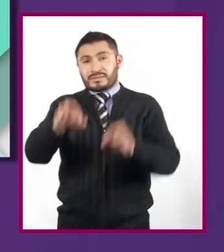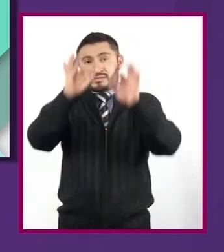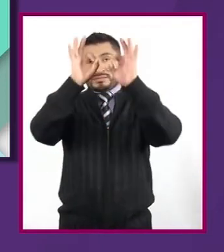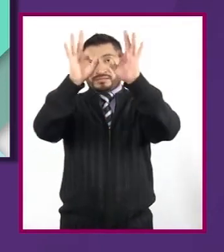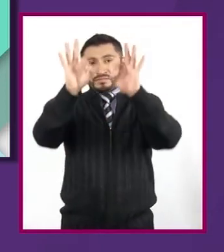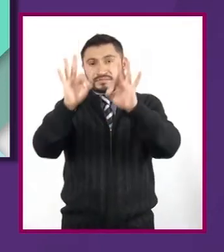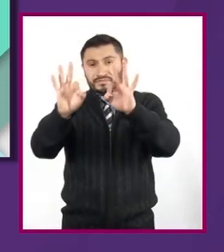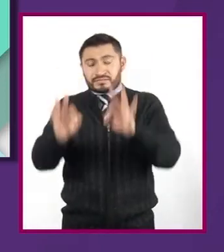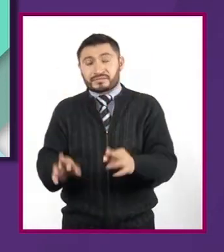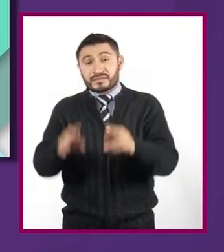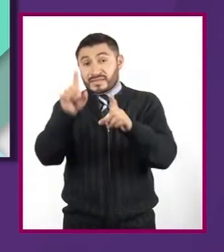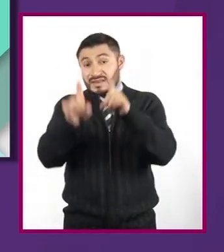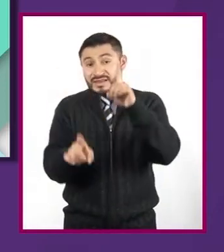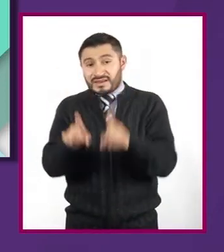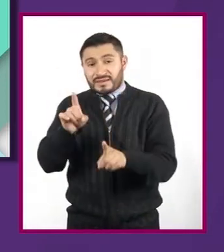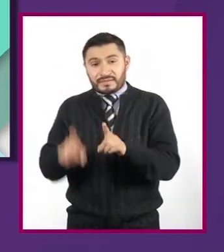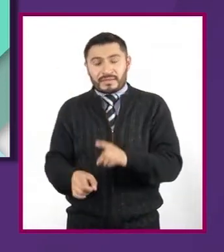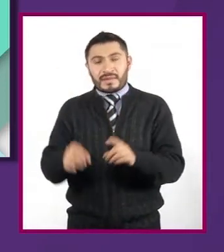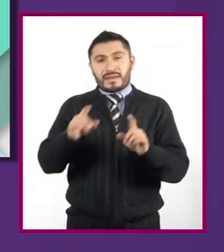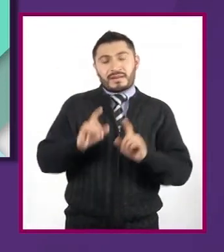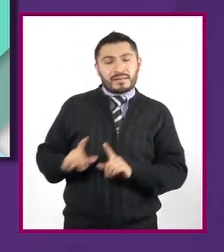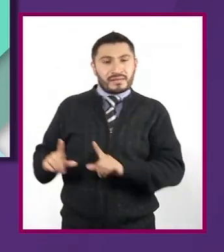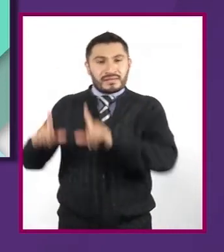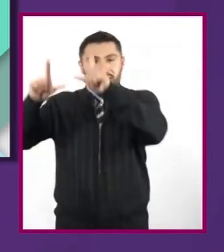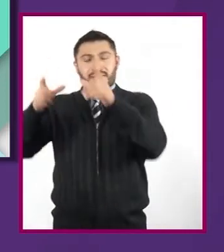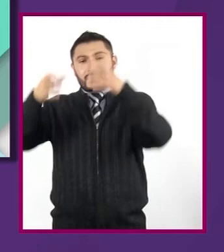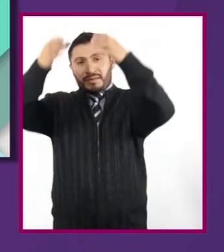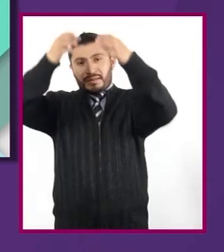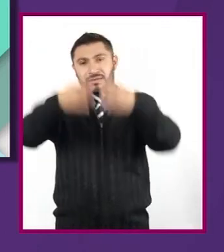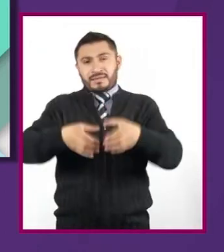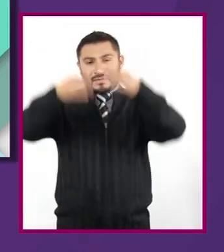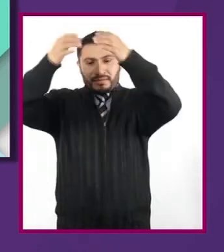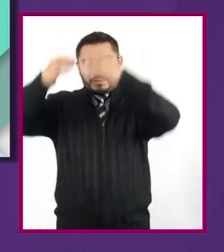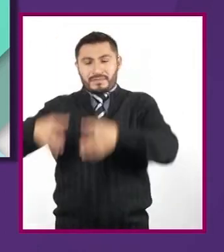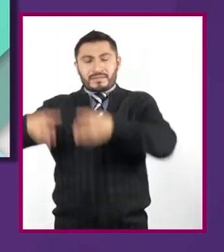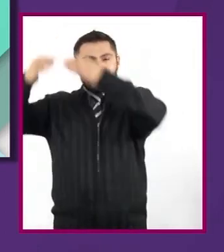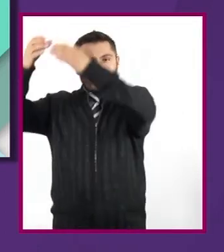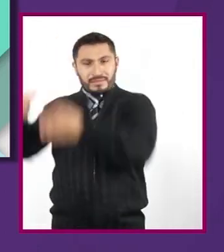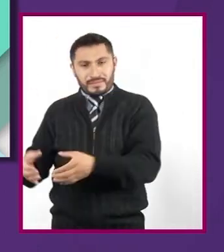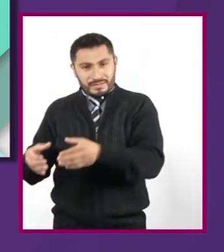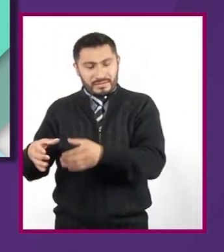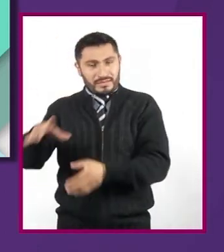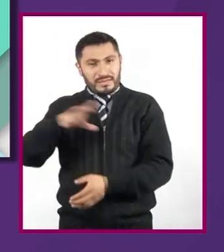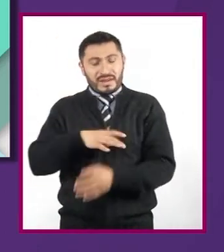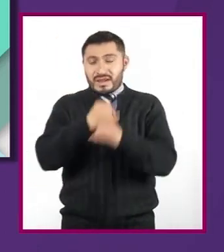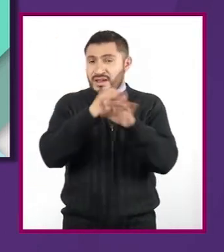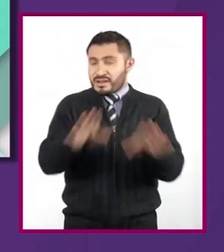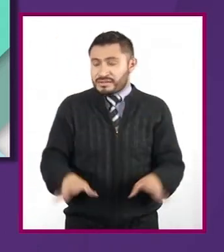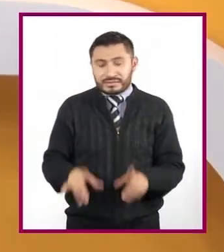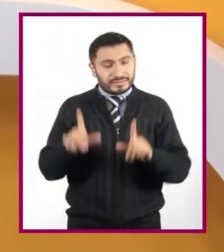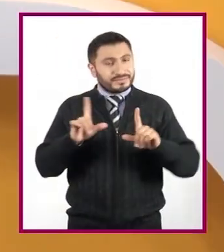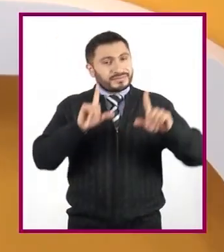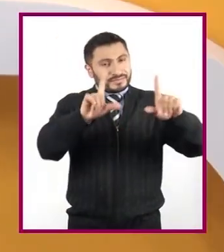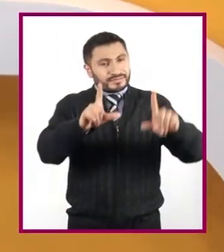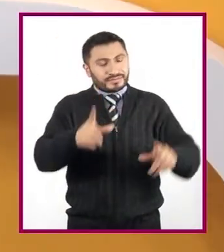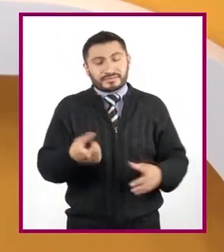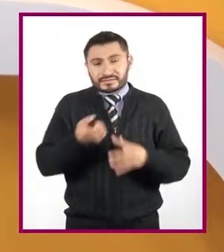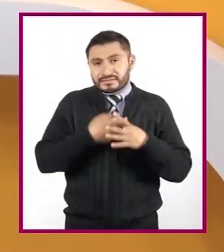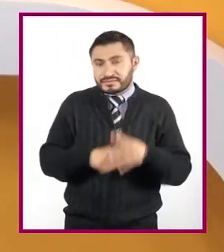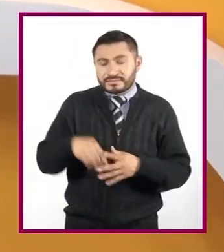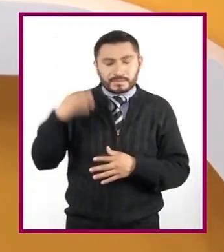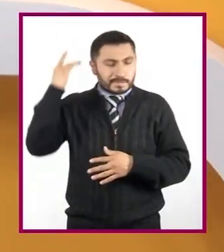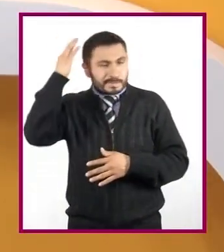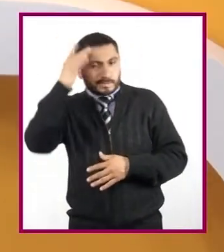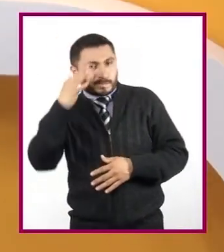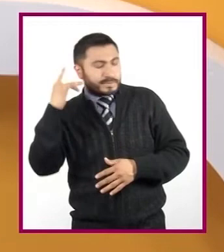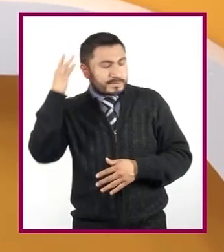y relativa, y una gráfica de barras. Con la información proporcionada, iniciamos con el cálculo